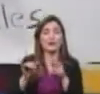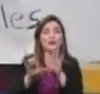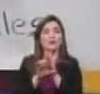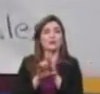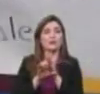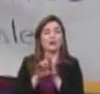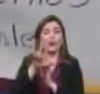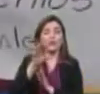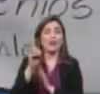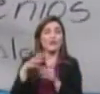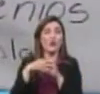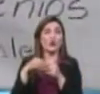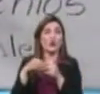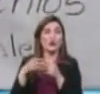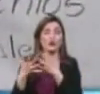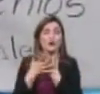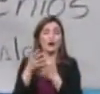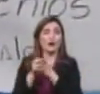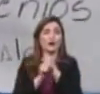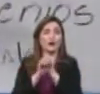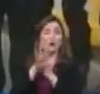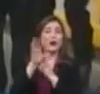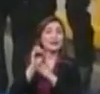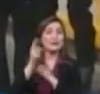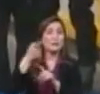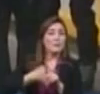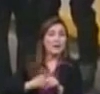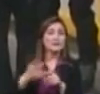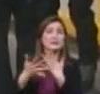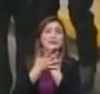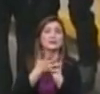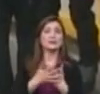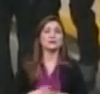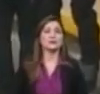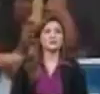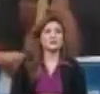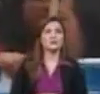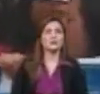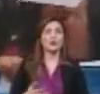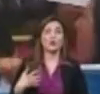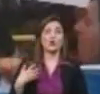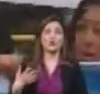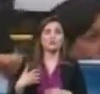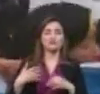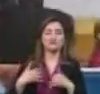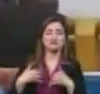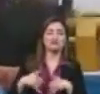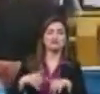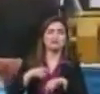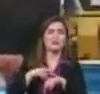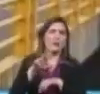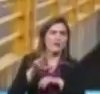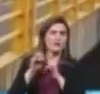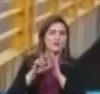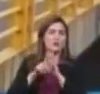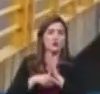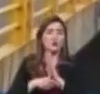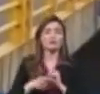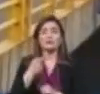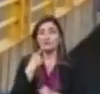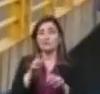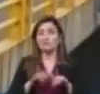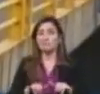por $30 y están condenados a 40 meses. La protesta no pasó a mayores y se extendió por un poco más de media hora, pero